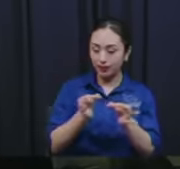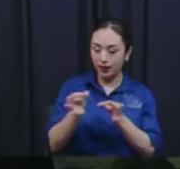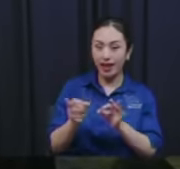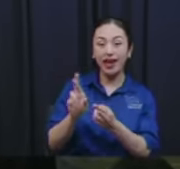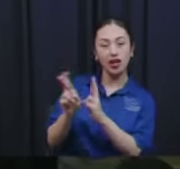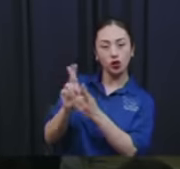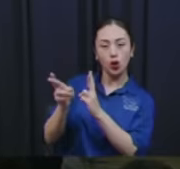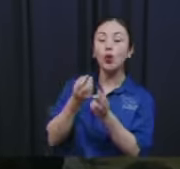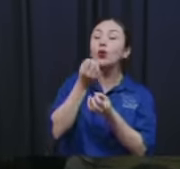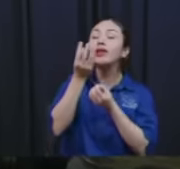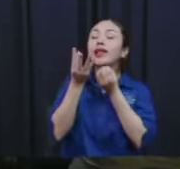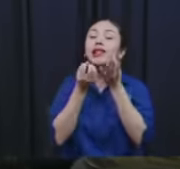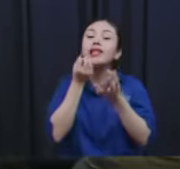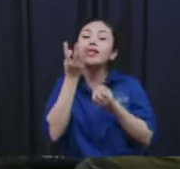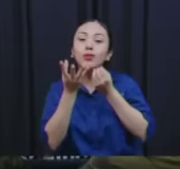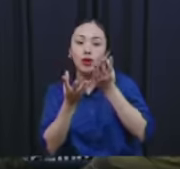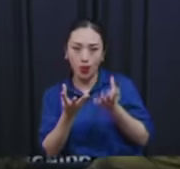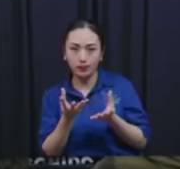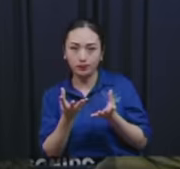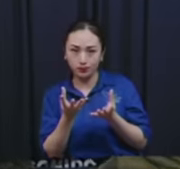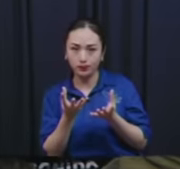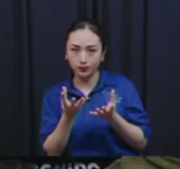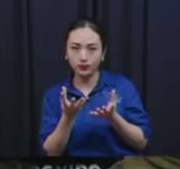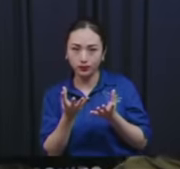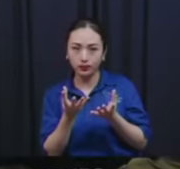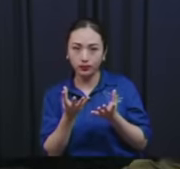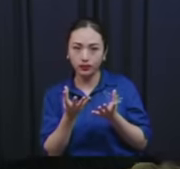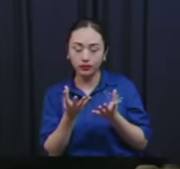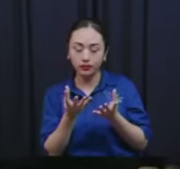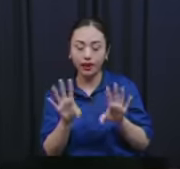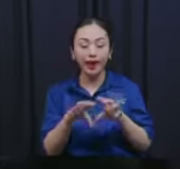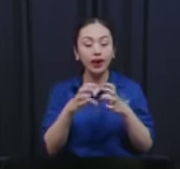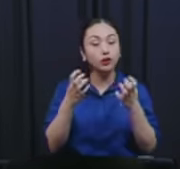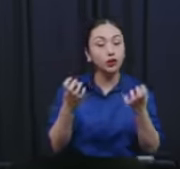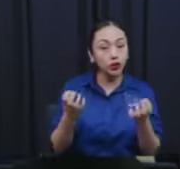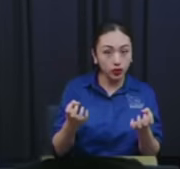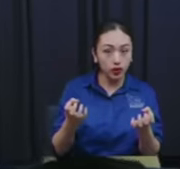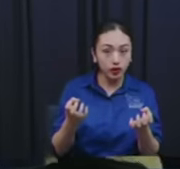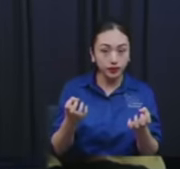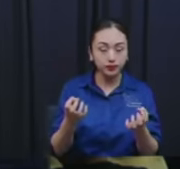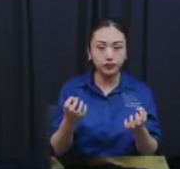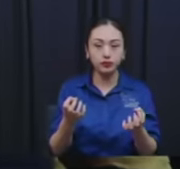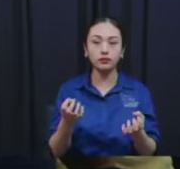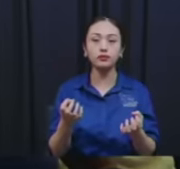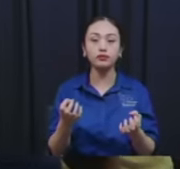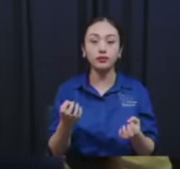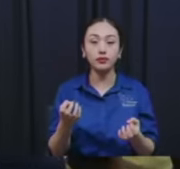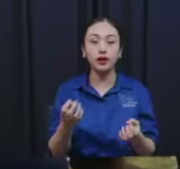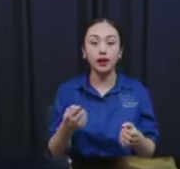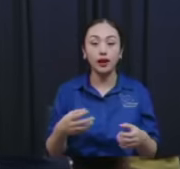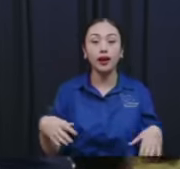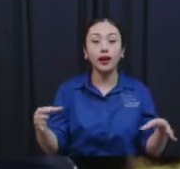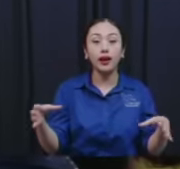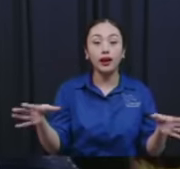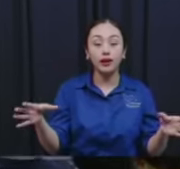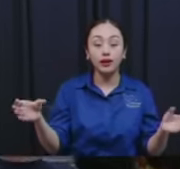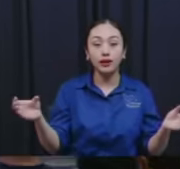Entonces ellos cuando estaban en su independencia cantaban eso